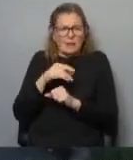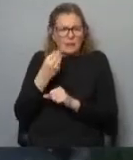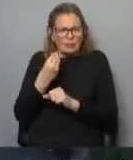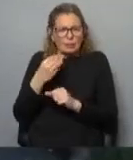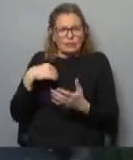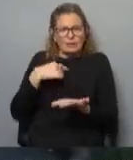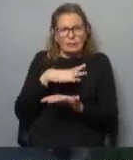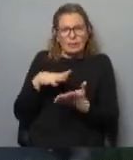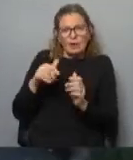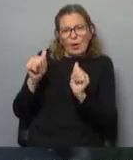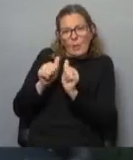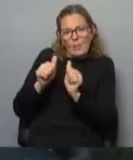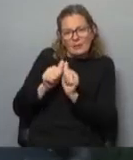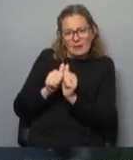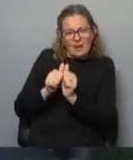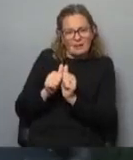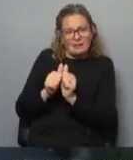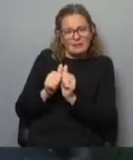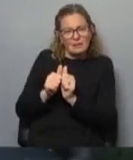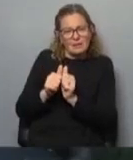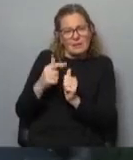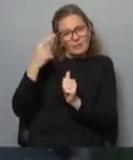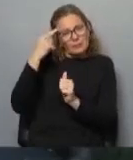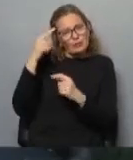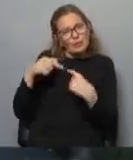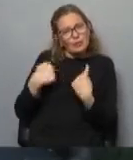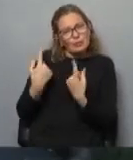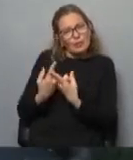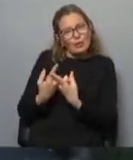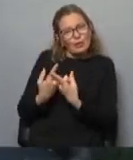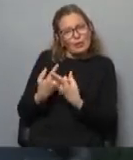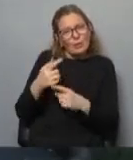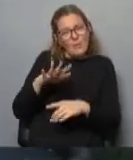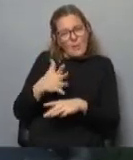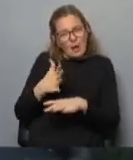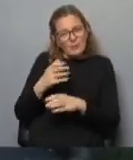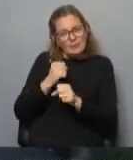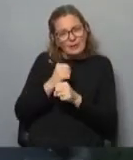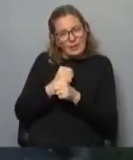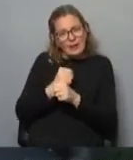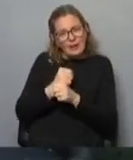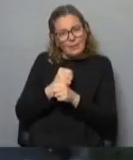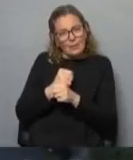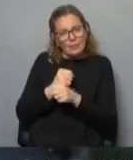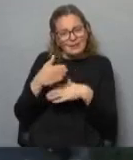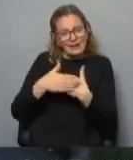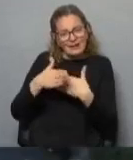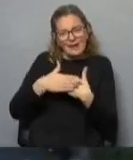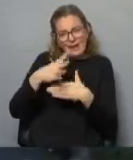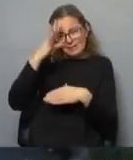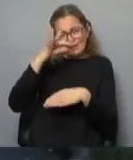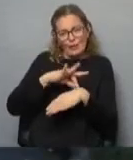y acompañar o sea acá creo que todos los yo creo que todos los que más o menos trabajemos o no en el área este